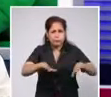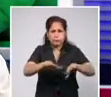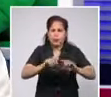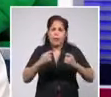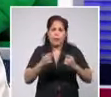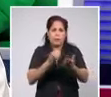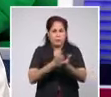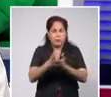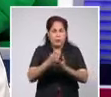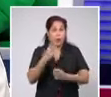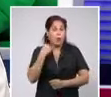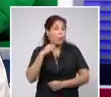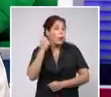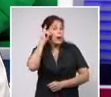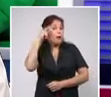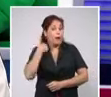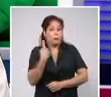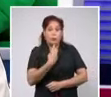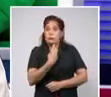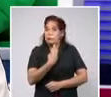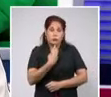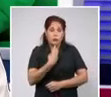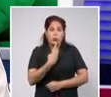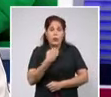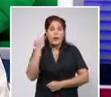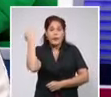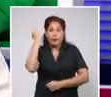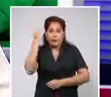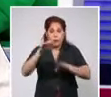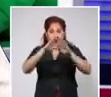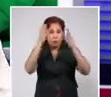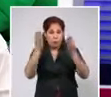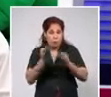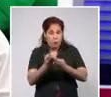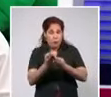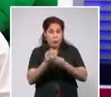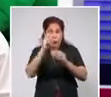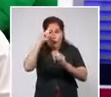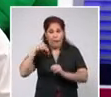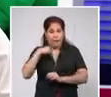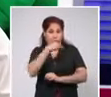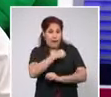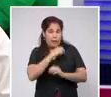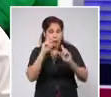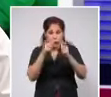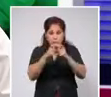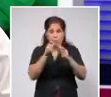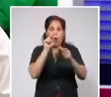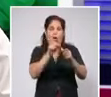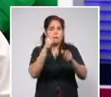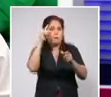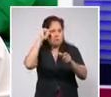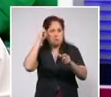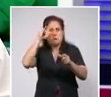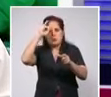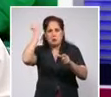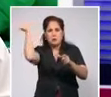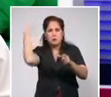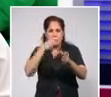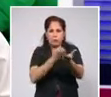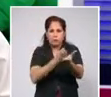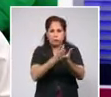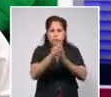nosotros, es que es el consenso internacional de todos los que saben de esta actividad, que hasta que no se